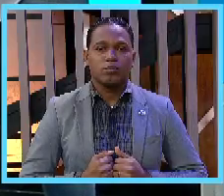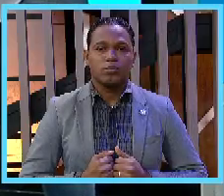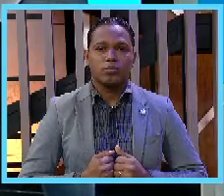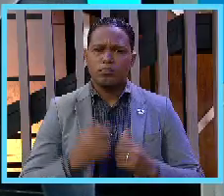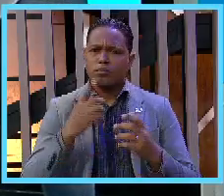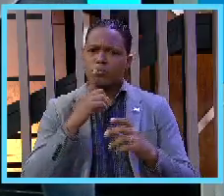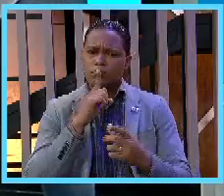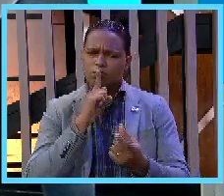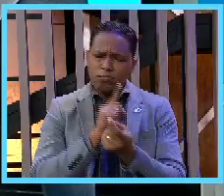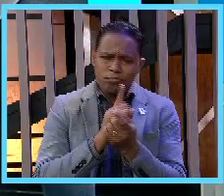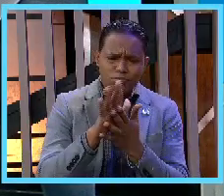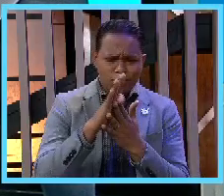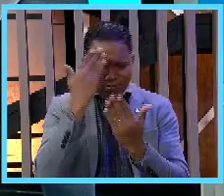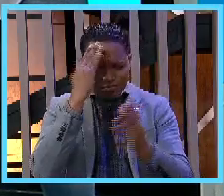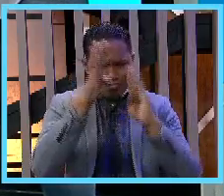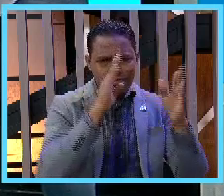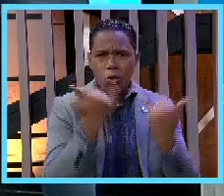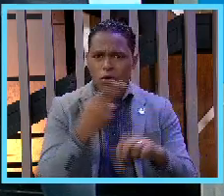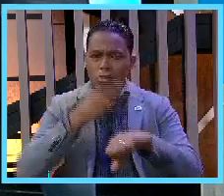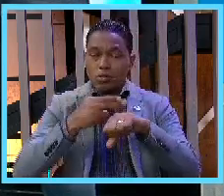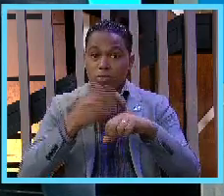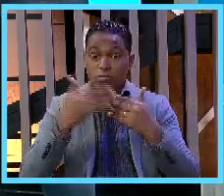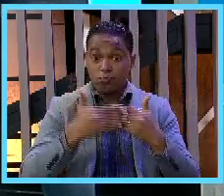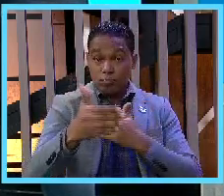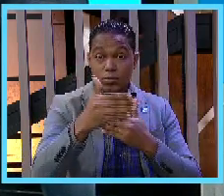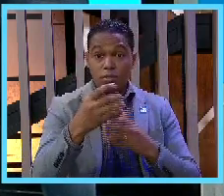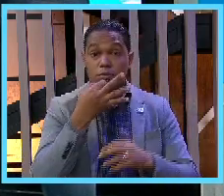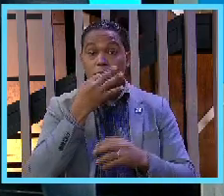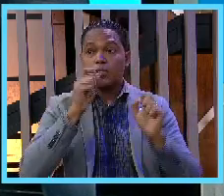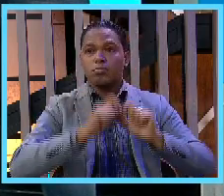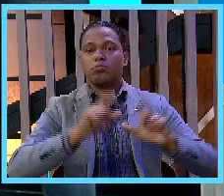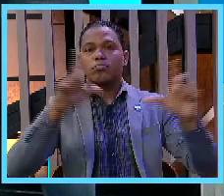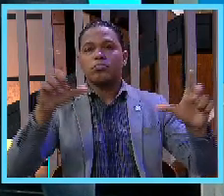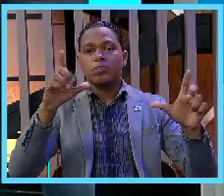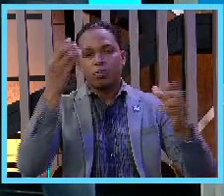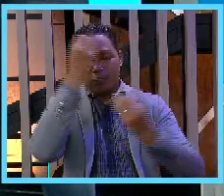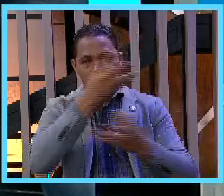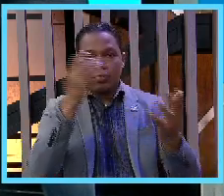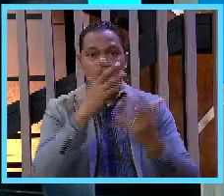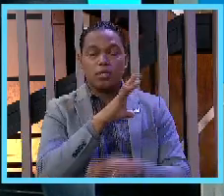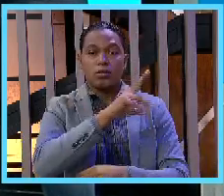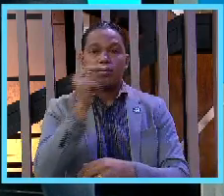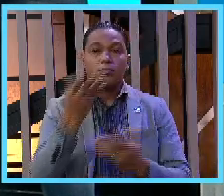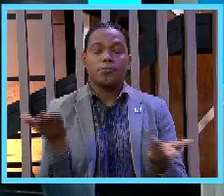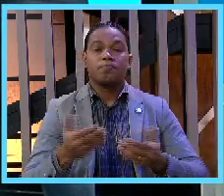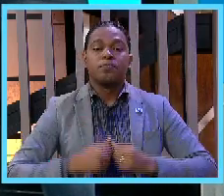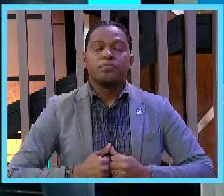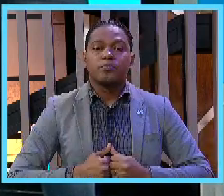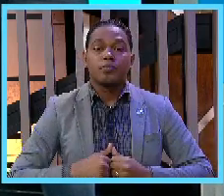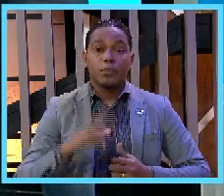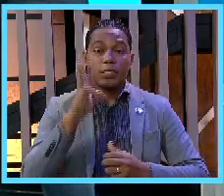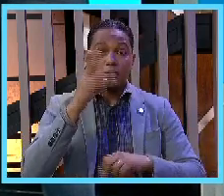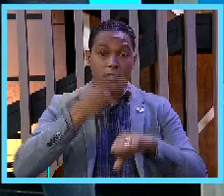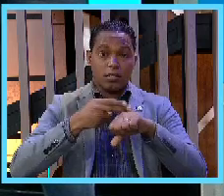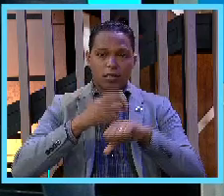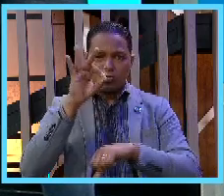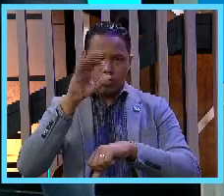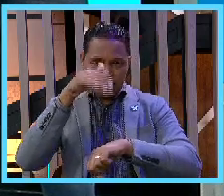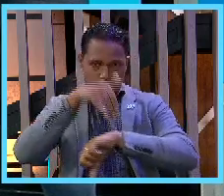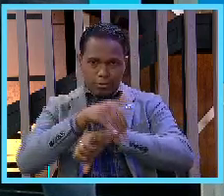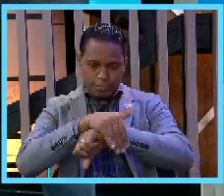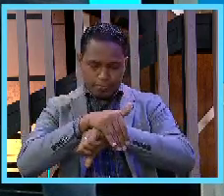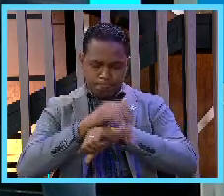Un gusto saludarlos a esta hora de la tarde con un adelanto de lo que tendremos en nuestras próximas emisiones informativas de Central de Noticias, 6 de la tarde y 9